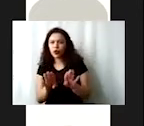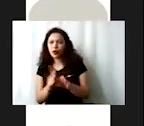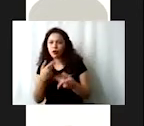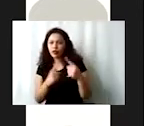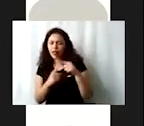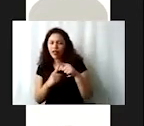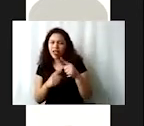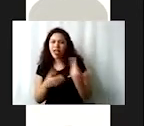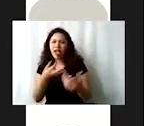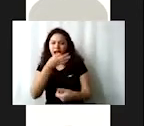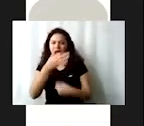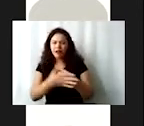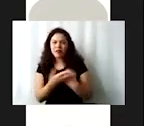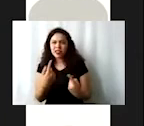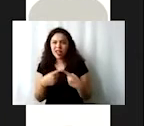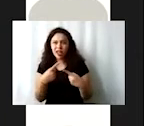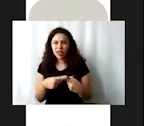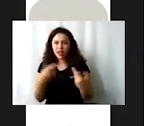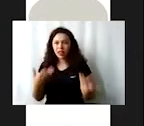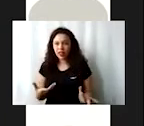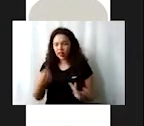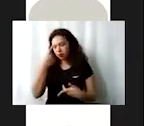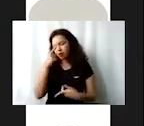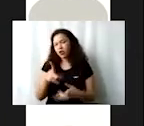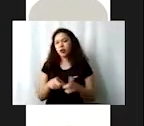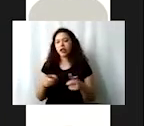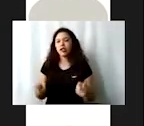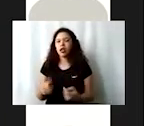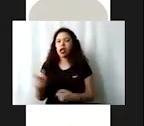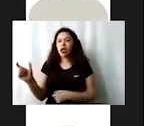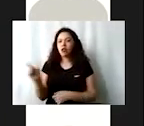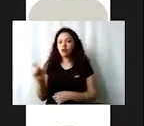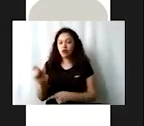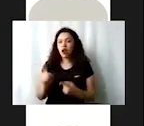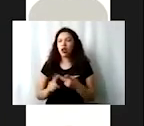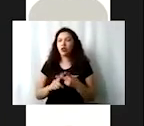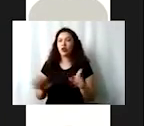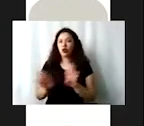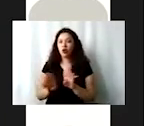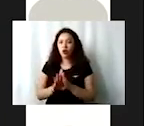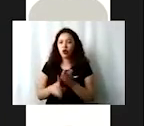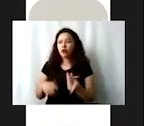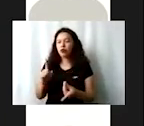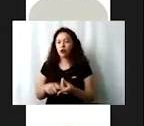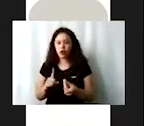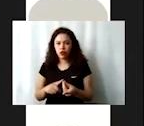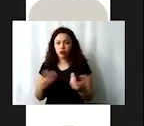tareas, de estas actividades que tienes que desarrollar? ¿Cuándo las haces? ¿Cómo las haces? ¿Dónde? ¿No? ¿Por qué se